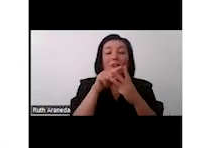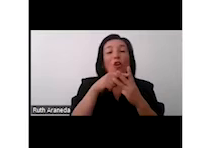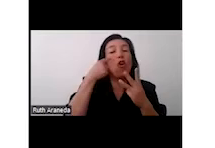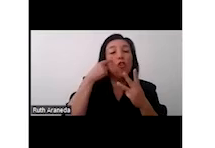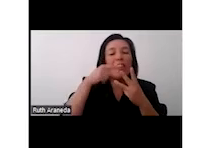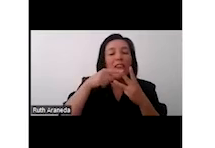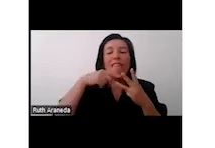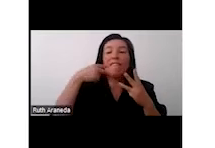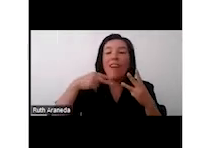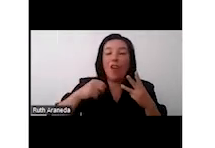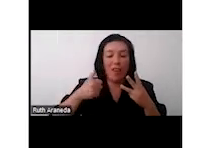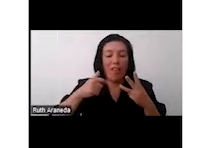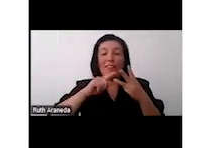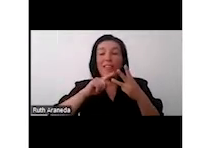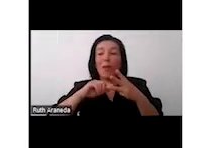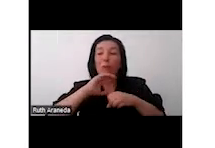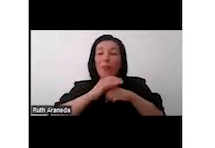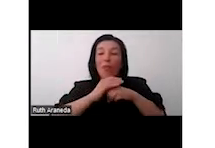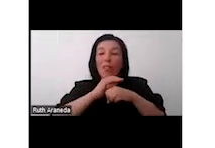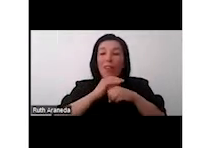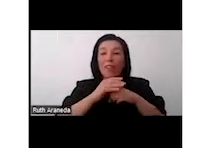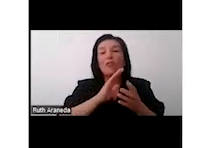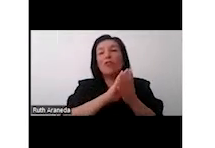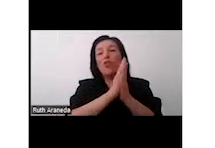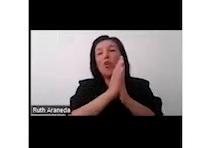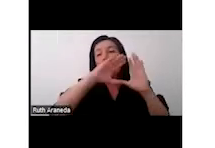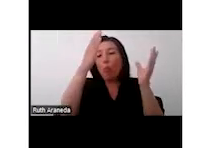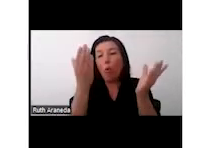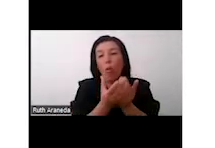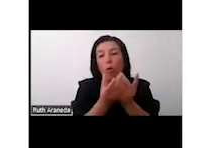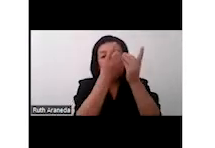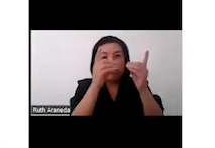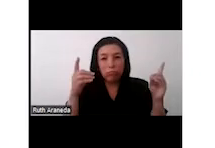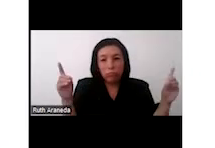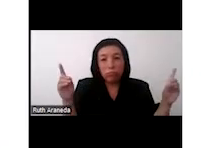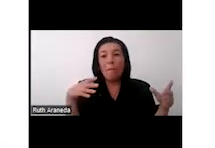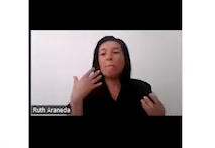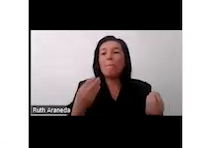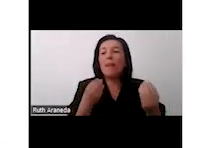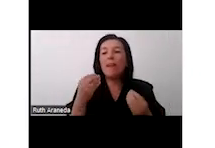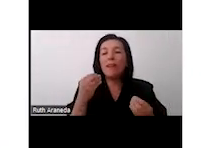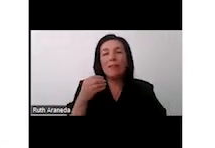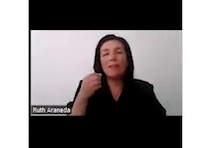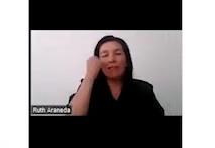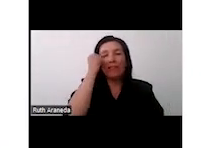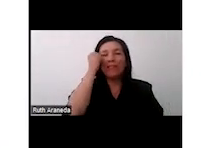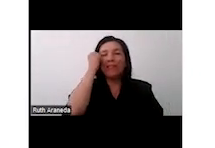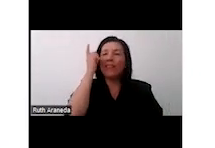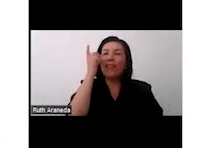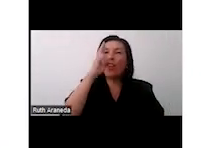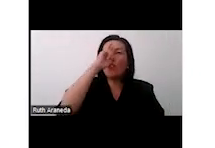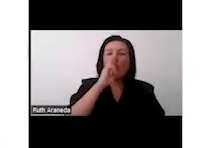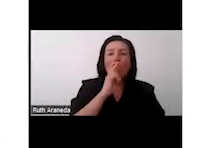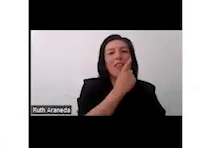sepa sobre la biodiversidad del mundo, para que se tome la importancia del rol ecosistémico de cada especie